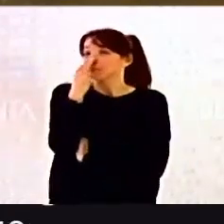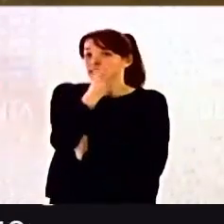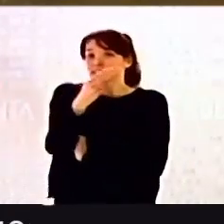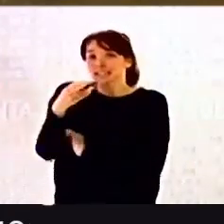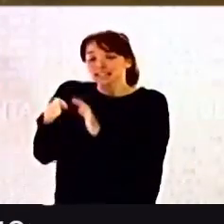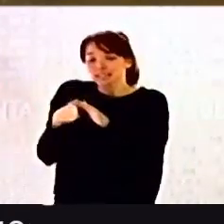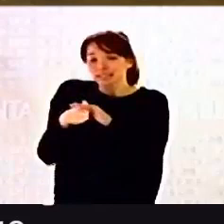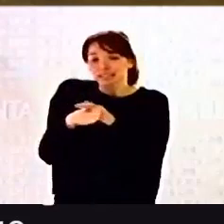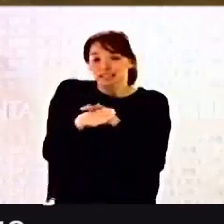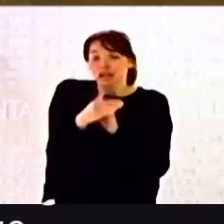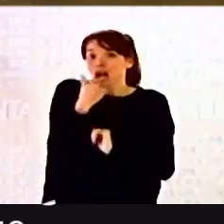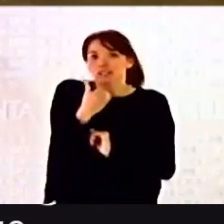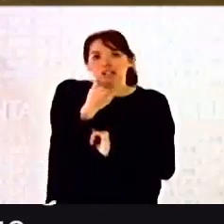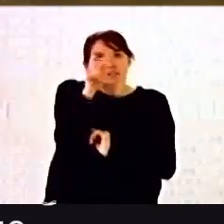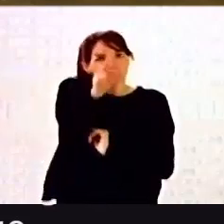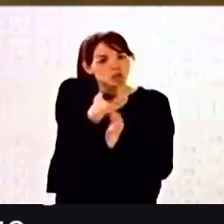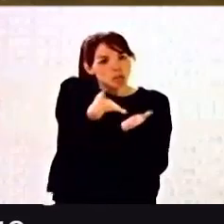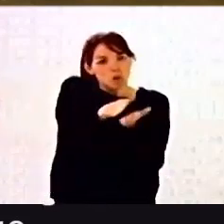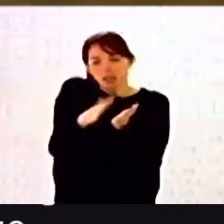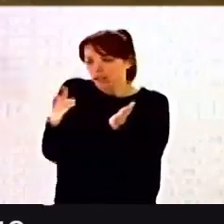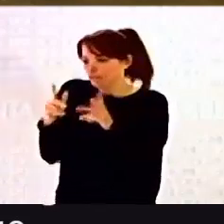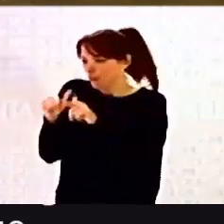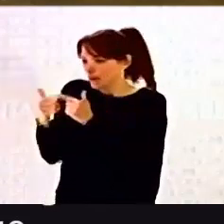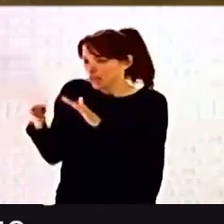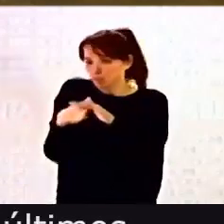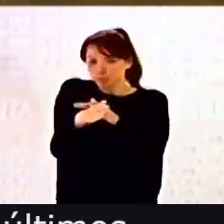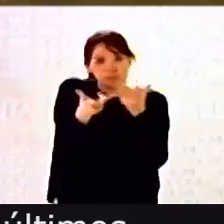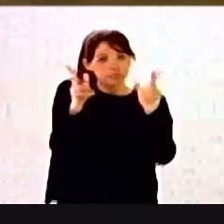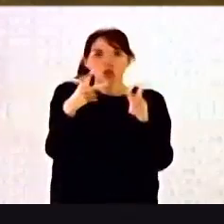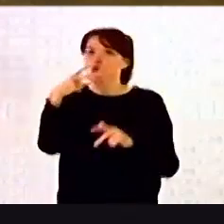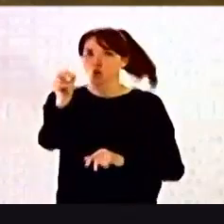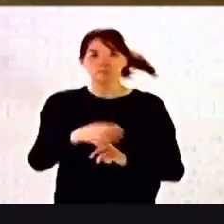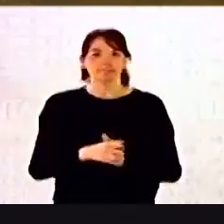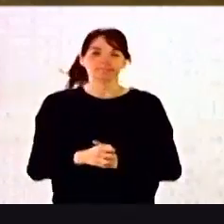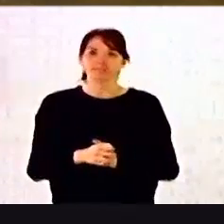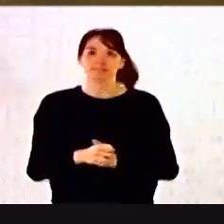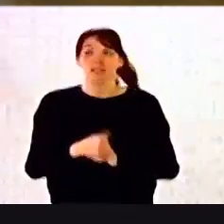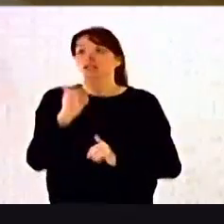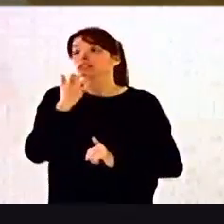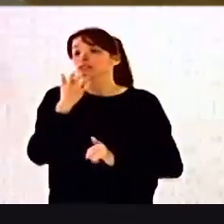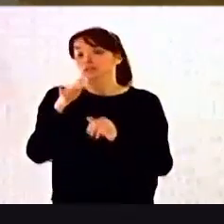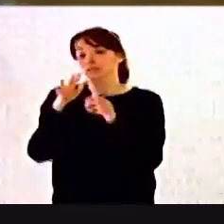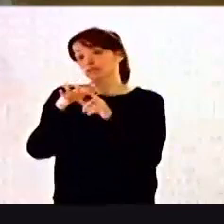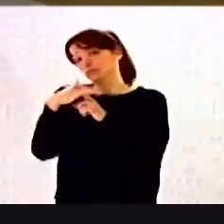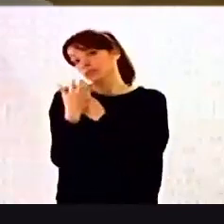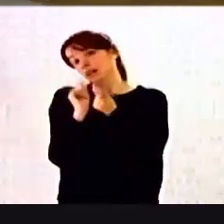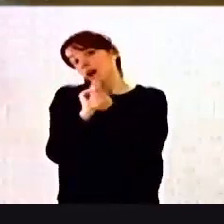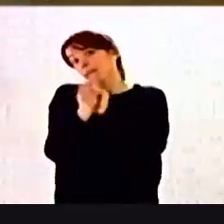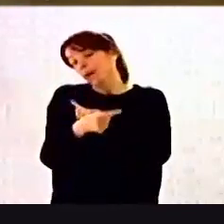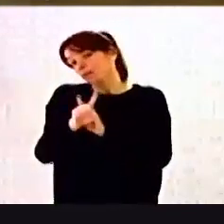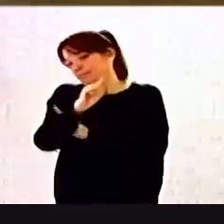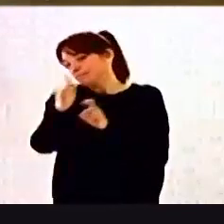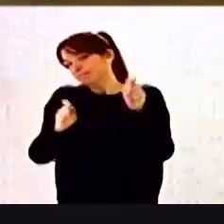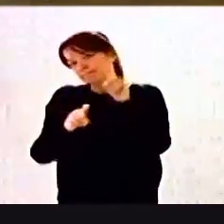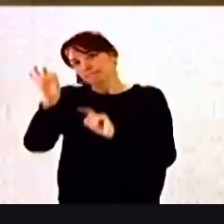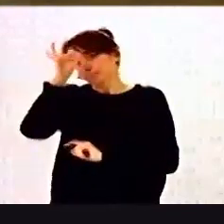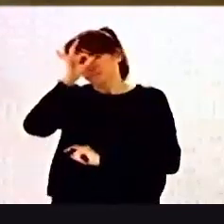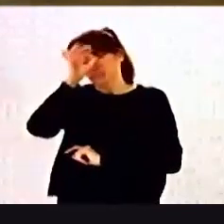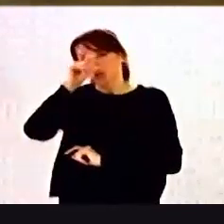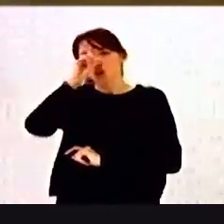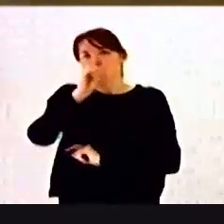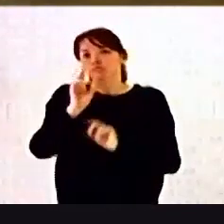últimos momentos de su vida. Si esta situación cambiase en los próximos días, yo desconozco cuál es la situación de